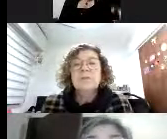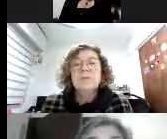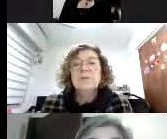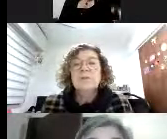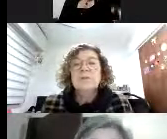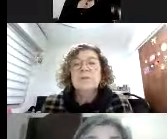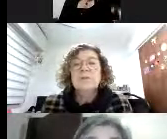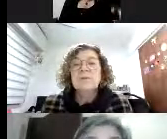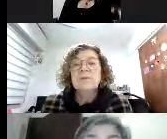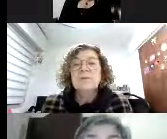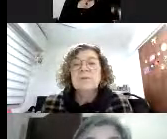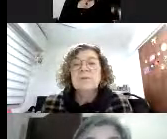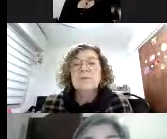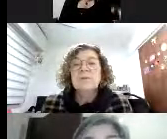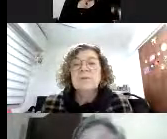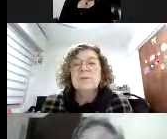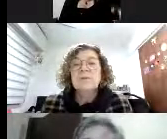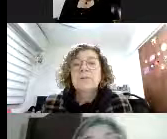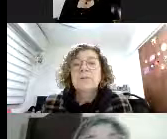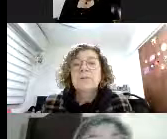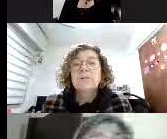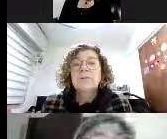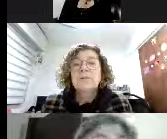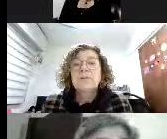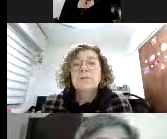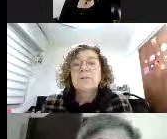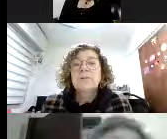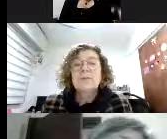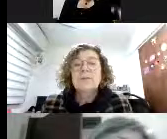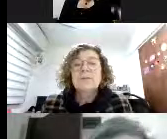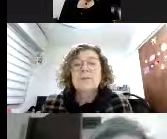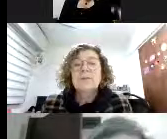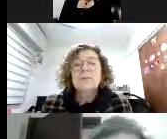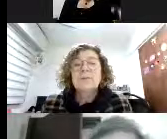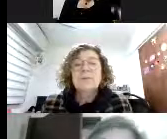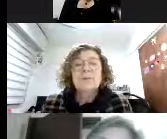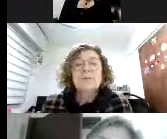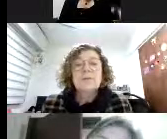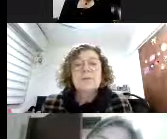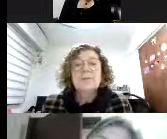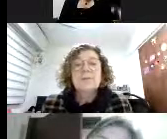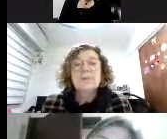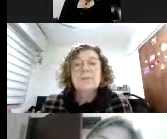El número de parejas sexuales en el último mes era de 2,2, o sea, 2,